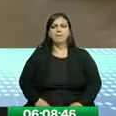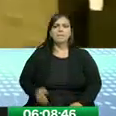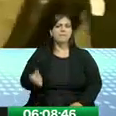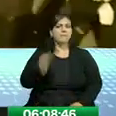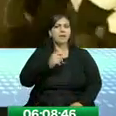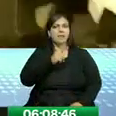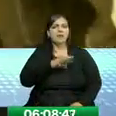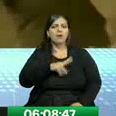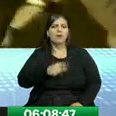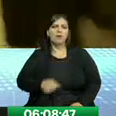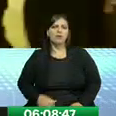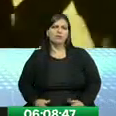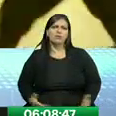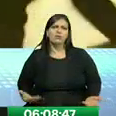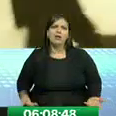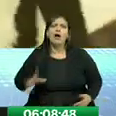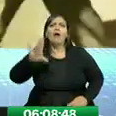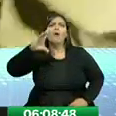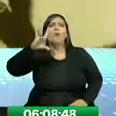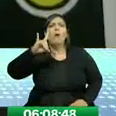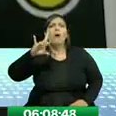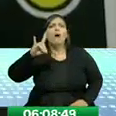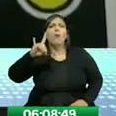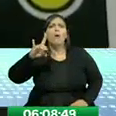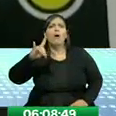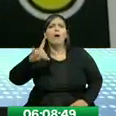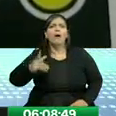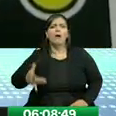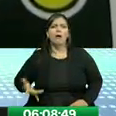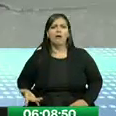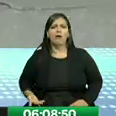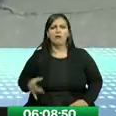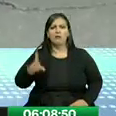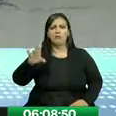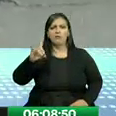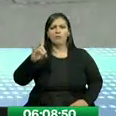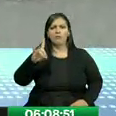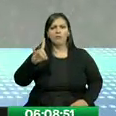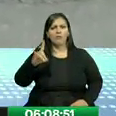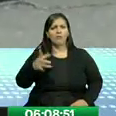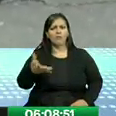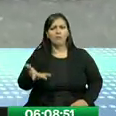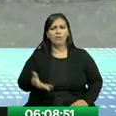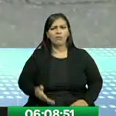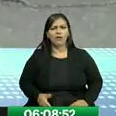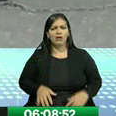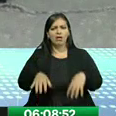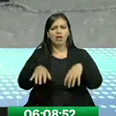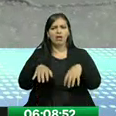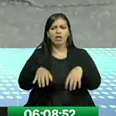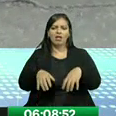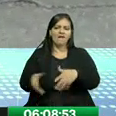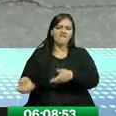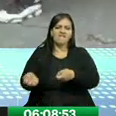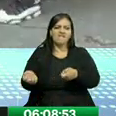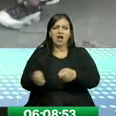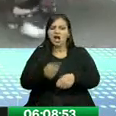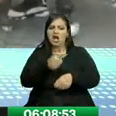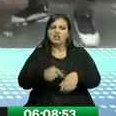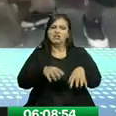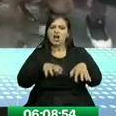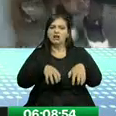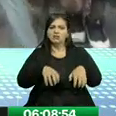creo que está asesorada por Satanás. Claro, yo contaba con mi astucia. Liderada por